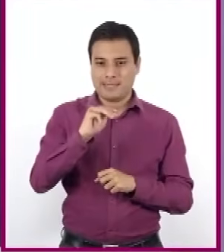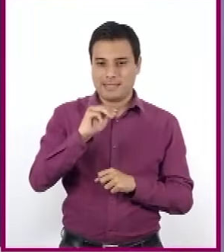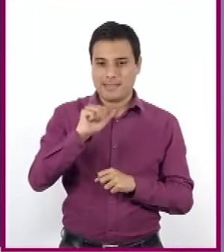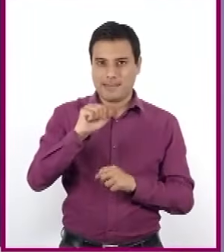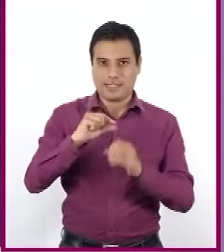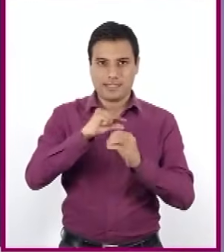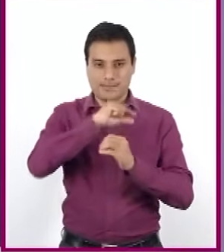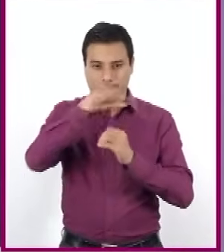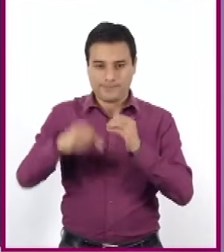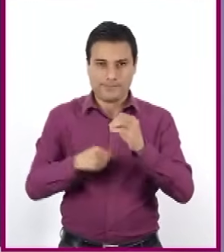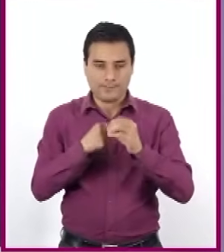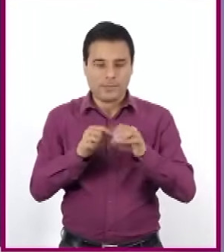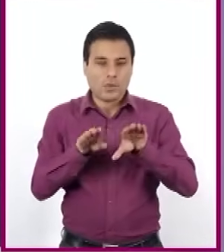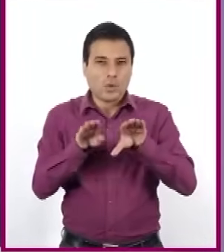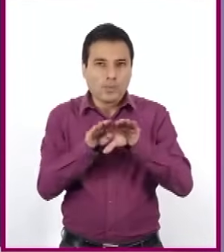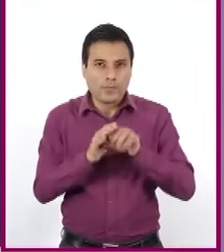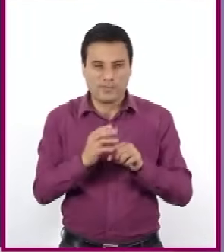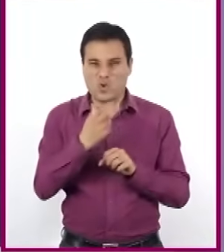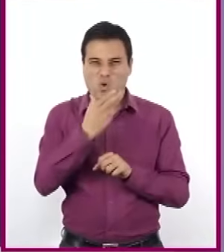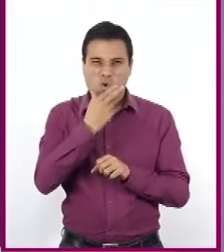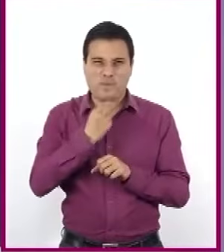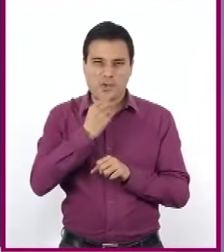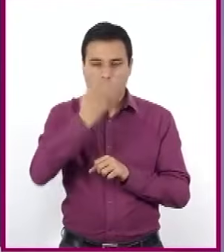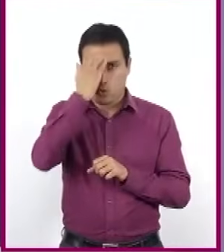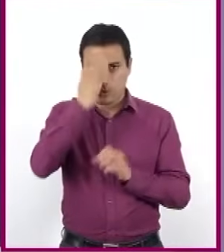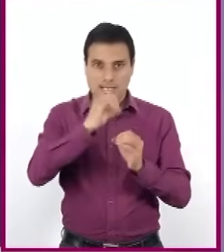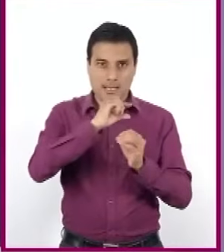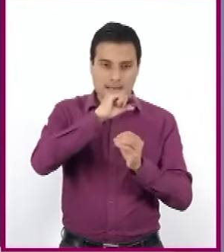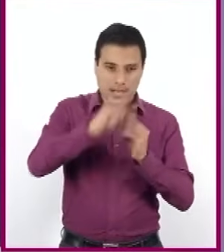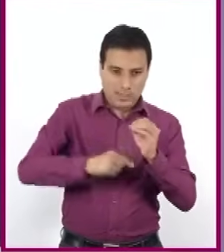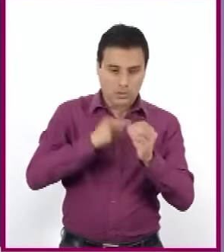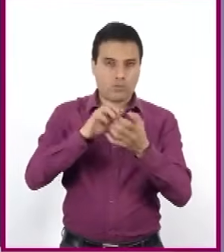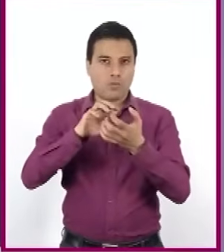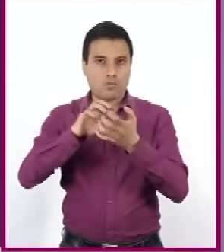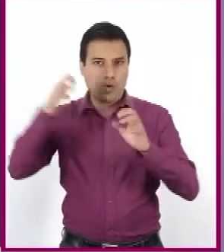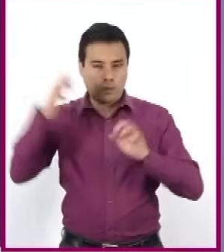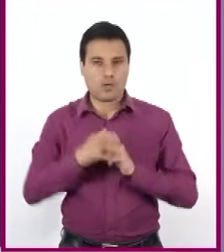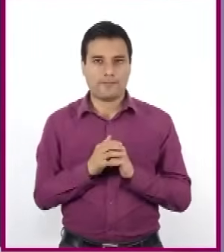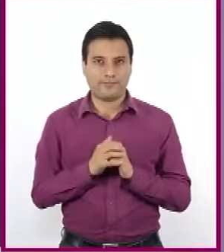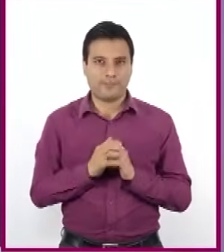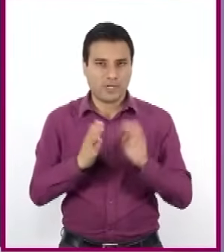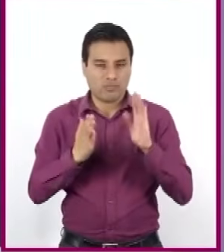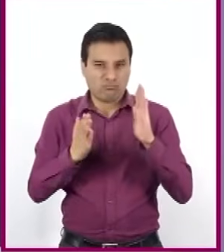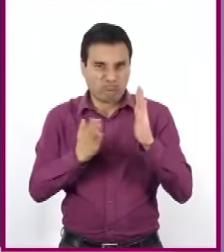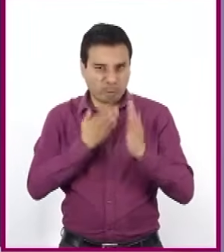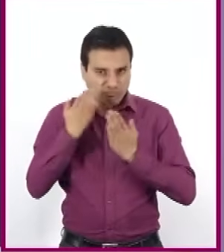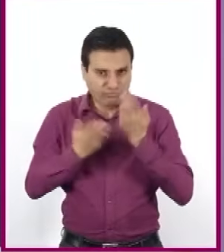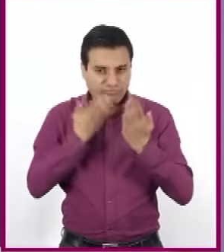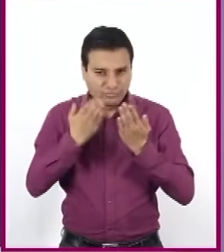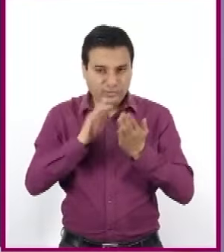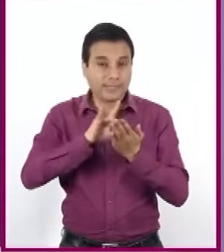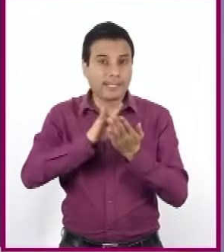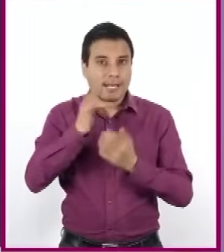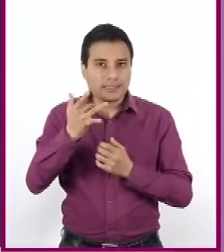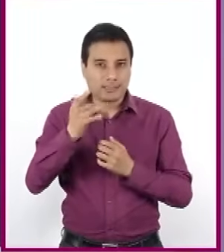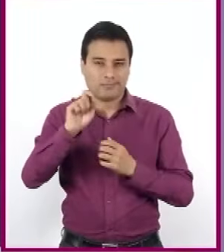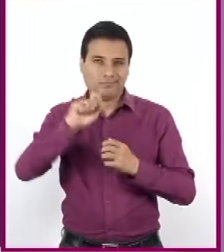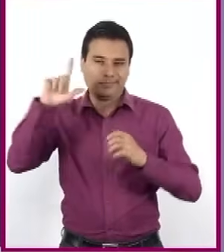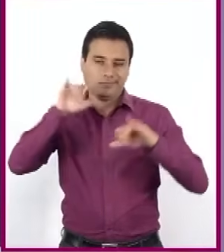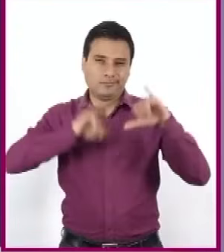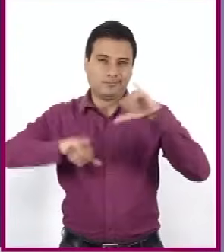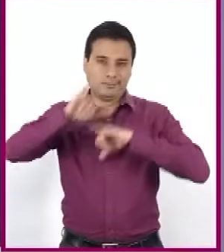tener muy clara la diferencia entre átomo y molécula, a partir de los estudios de varios químicos que le habían